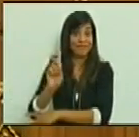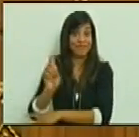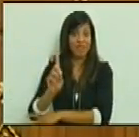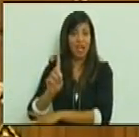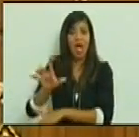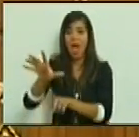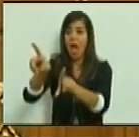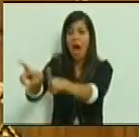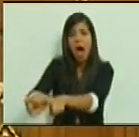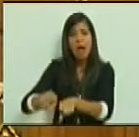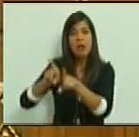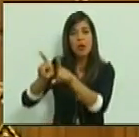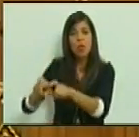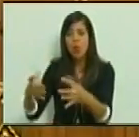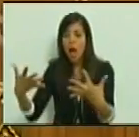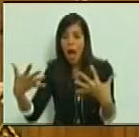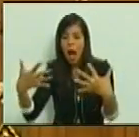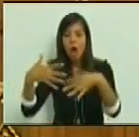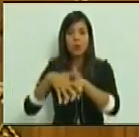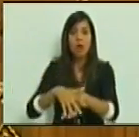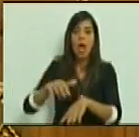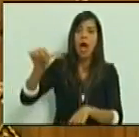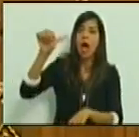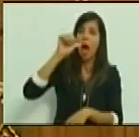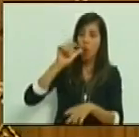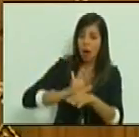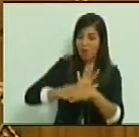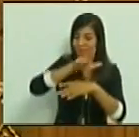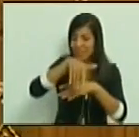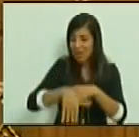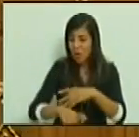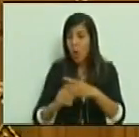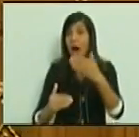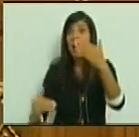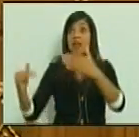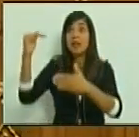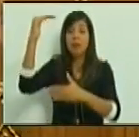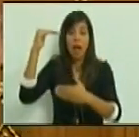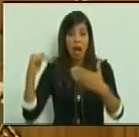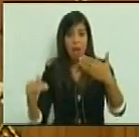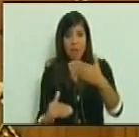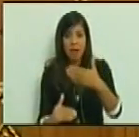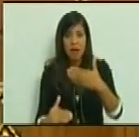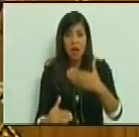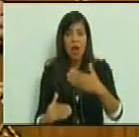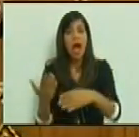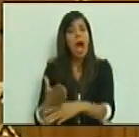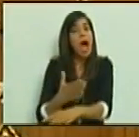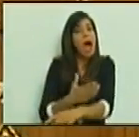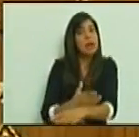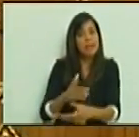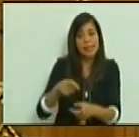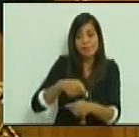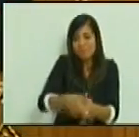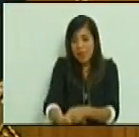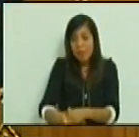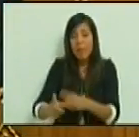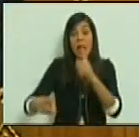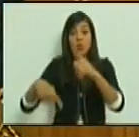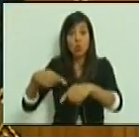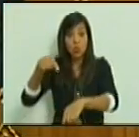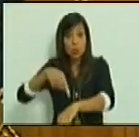vinculación con absolutamente todo. Aguas abajo y aguas arriba. Antes de la siembra, durante la siembra y después de la